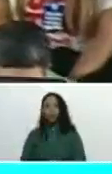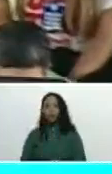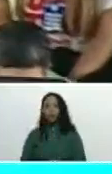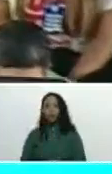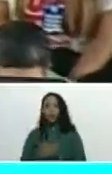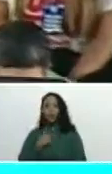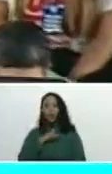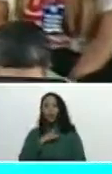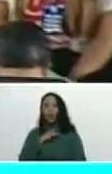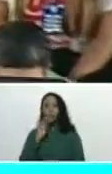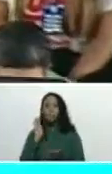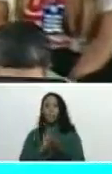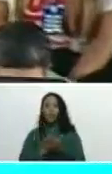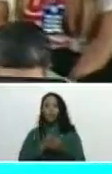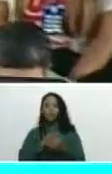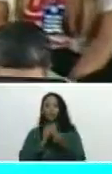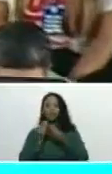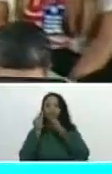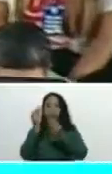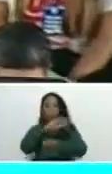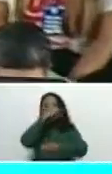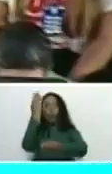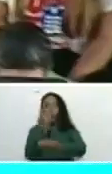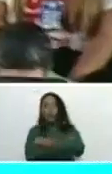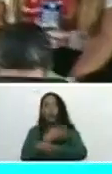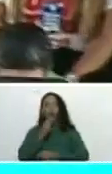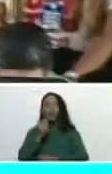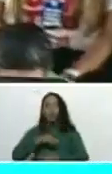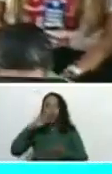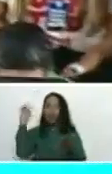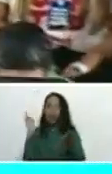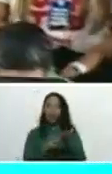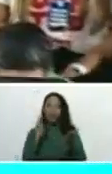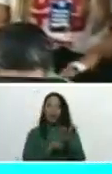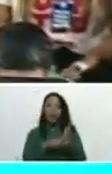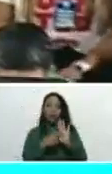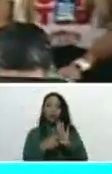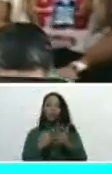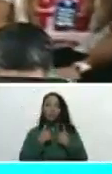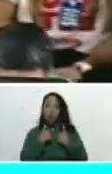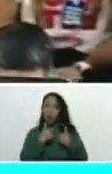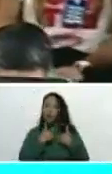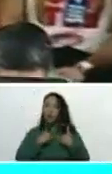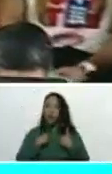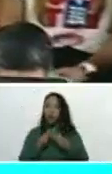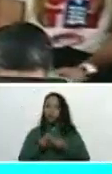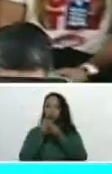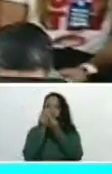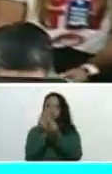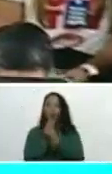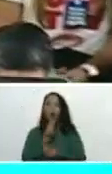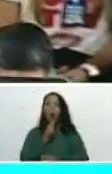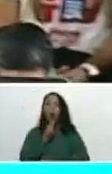estamos empoderando a la juventud de verdad, verdad, y es lo que yo quiero, empoderar a la